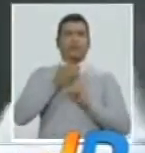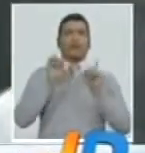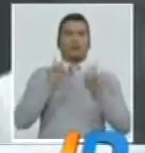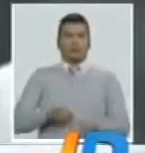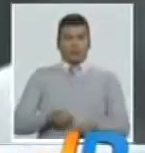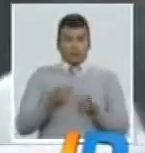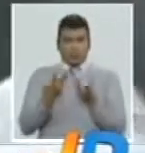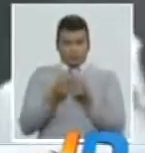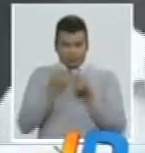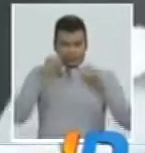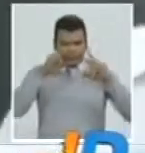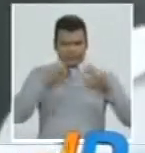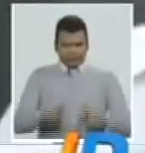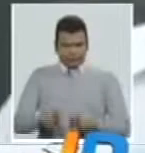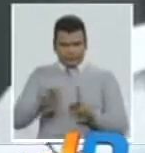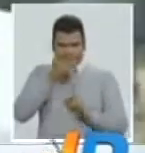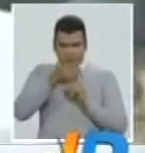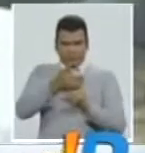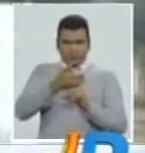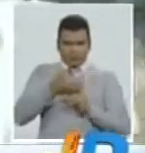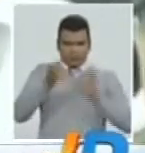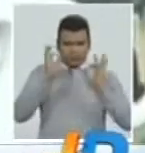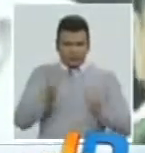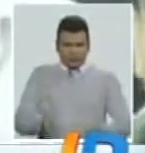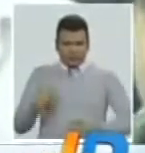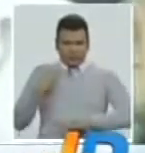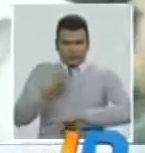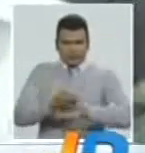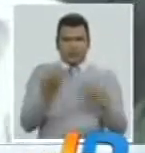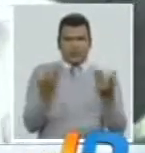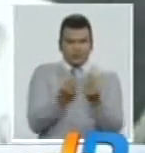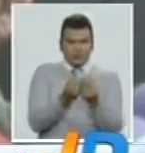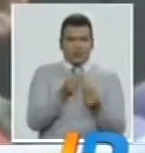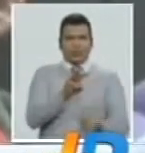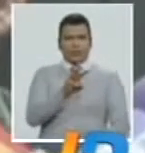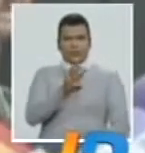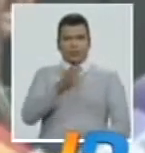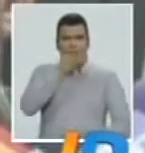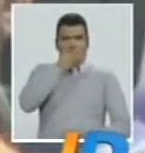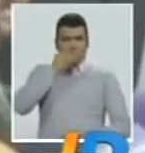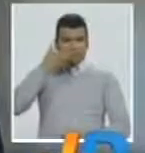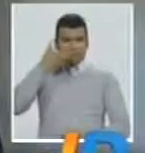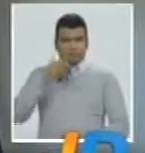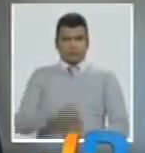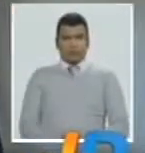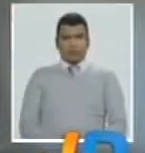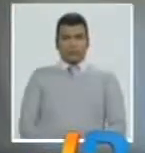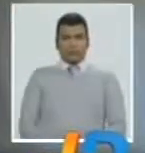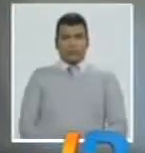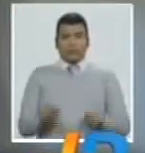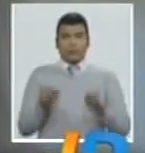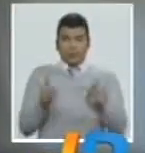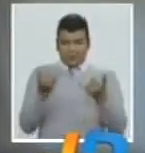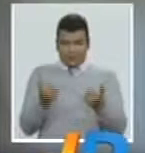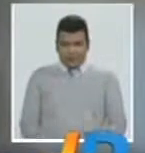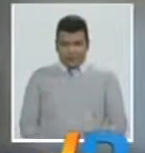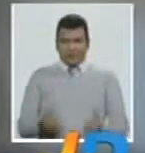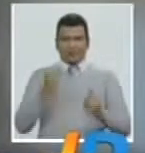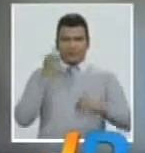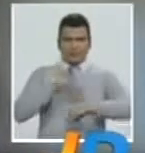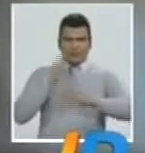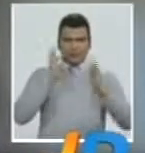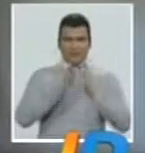las autoridades investigan si el secuestro habría sido llevado a cabo por el Frente 34 de las FARC. Ahora sí, titulares de